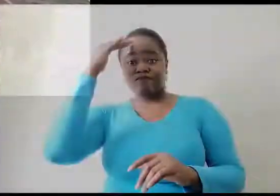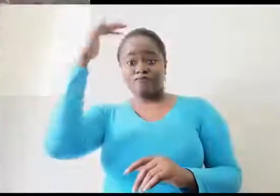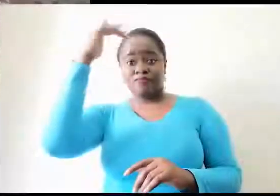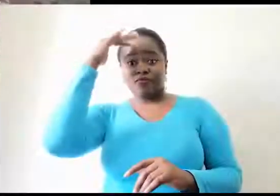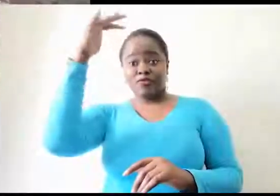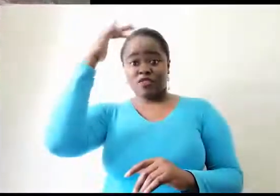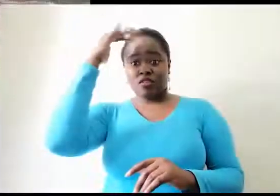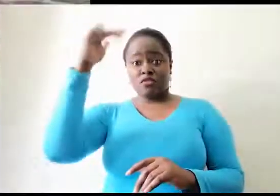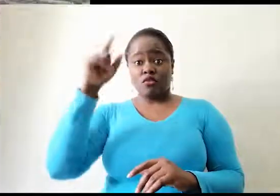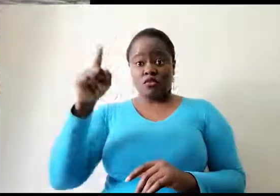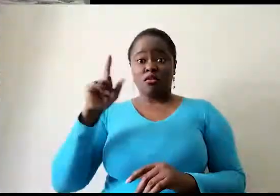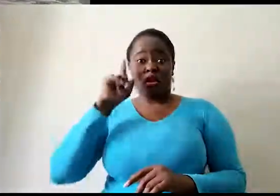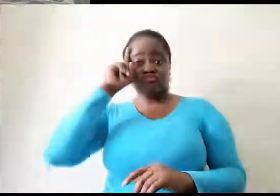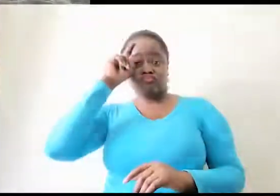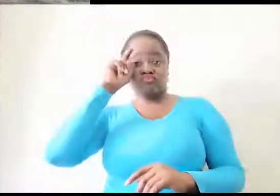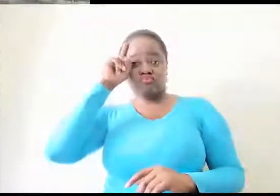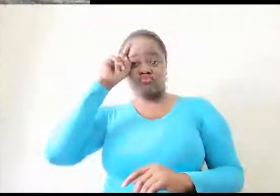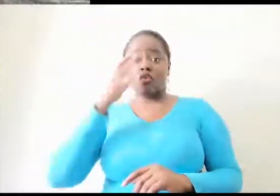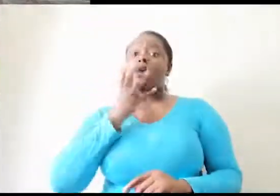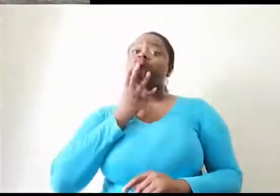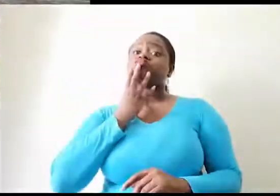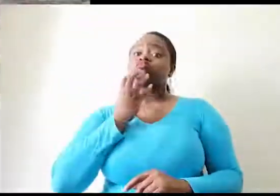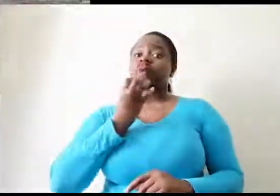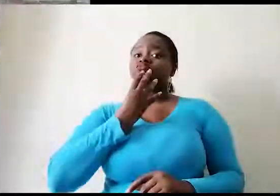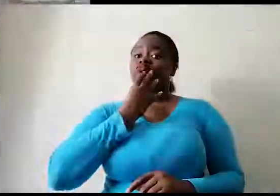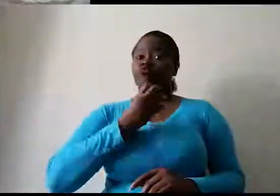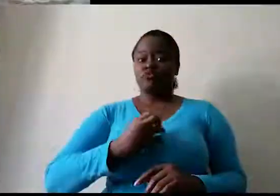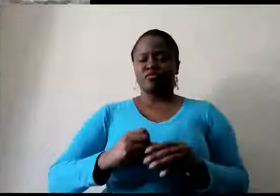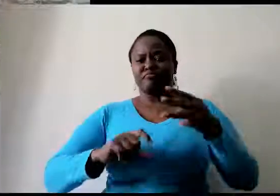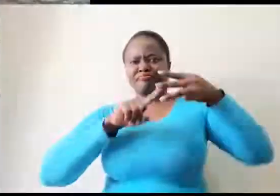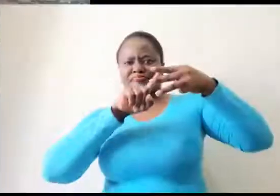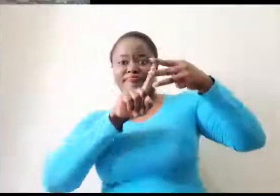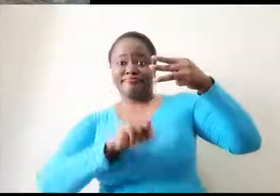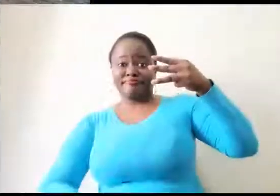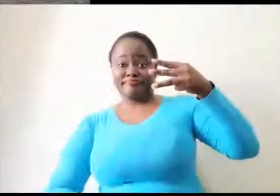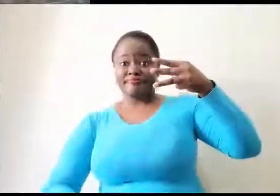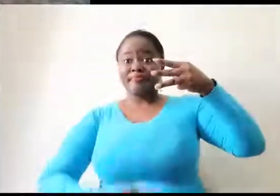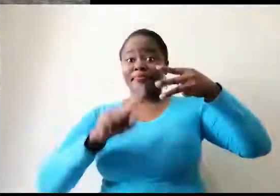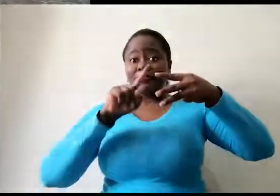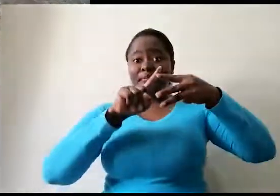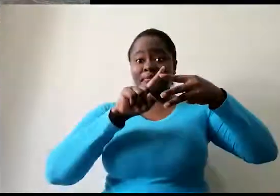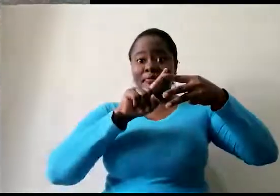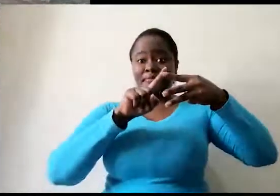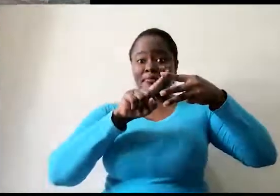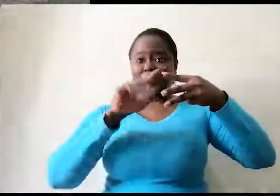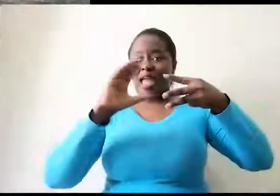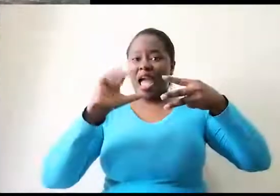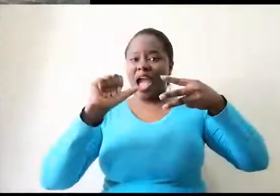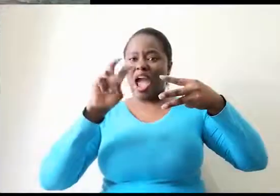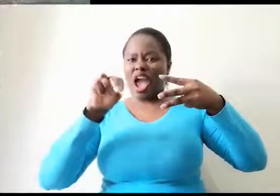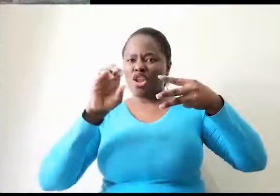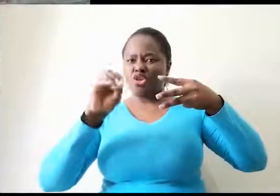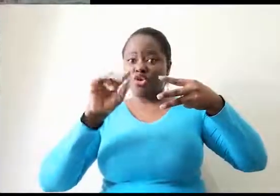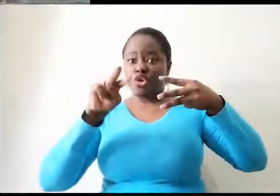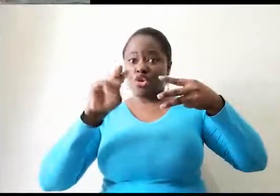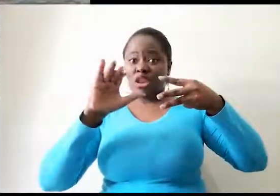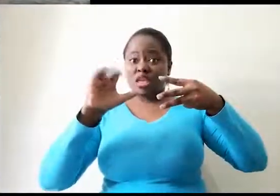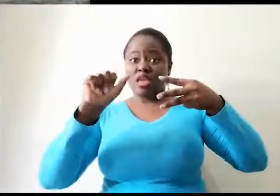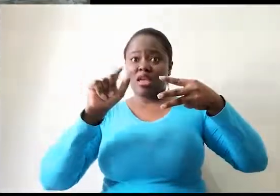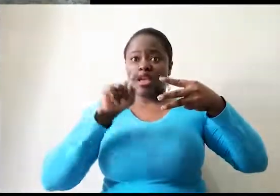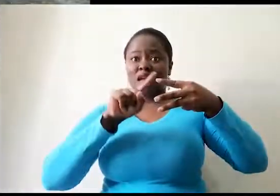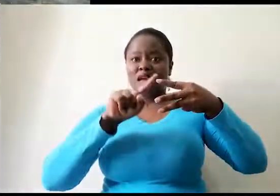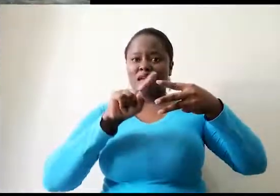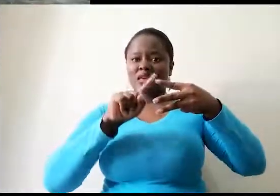La filosofía de Epicuro se puede dividir en tres partes. Primero, la canónica,